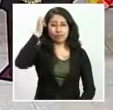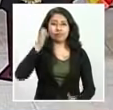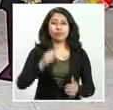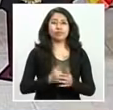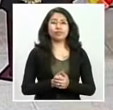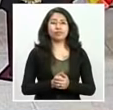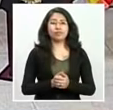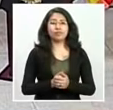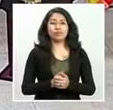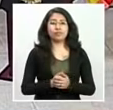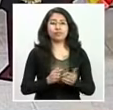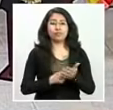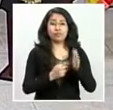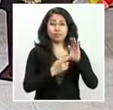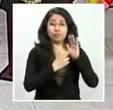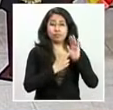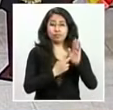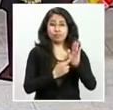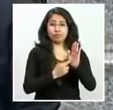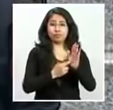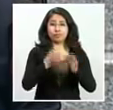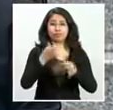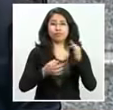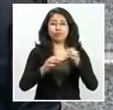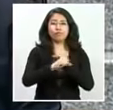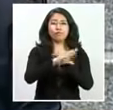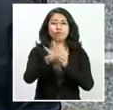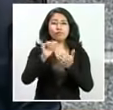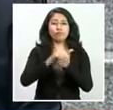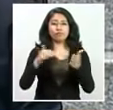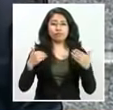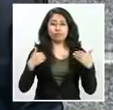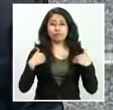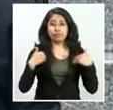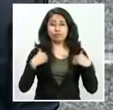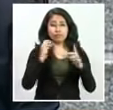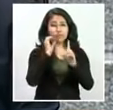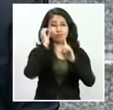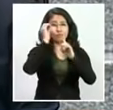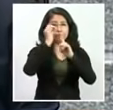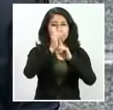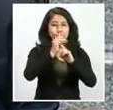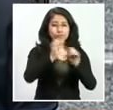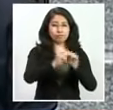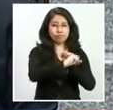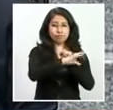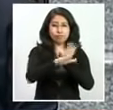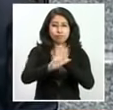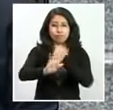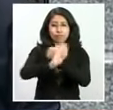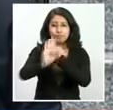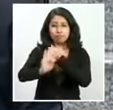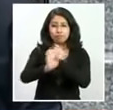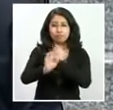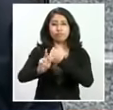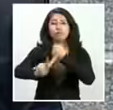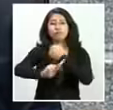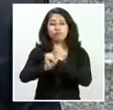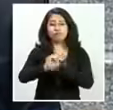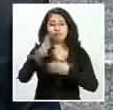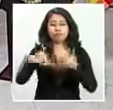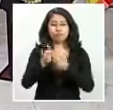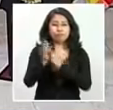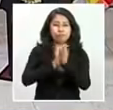institución de representación jurídica pública que tiene como atribución promover, defender y precautelar los intereses del